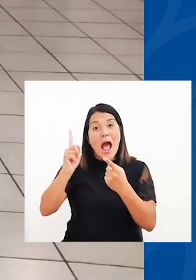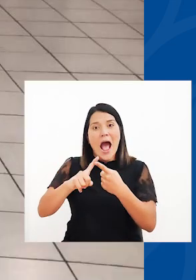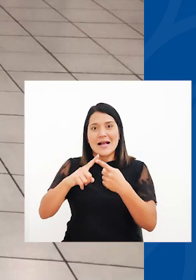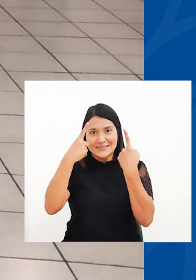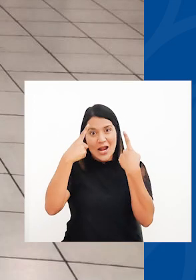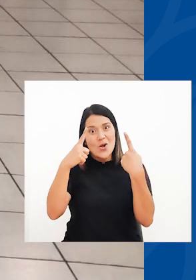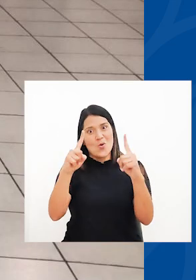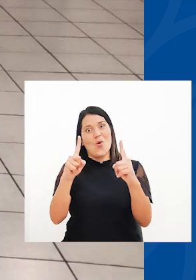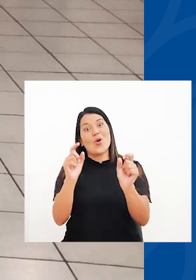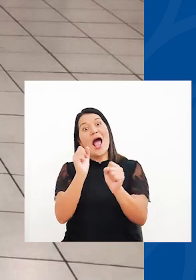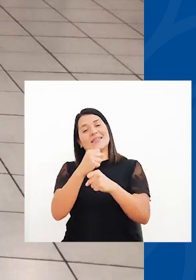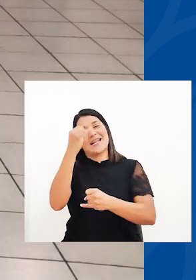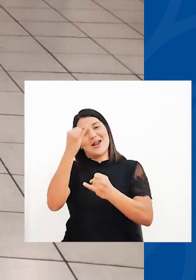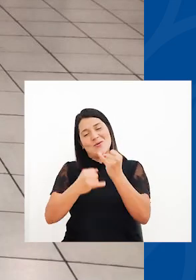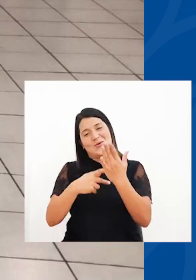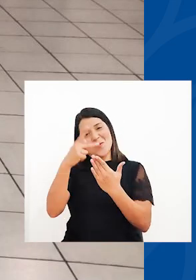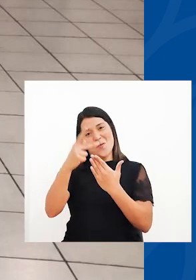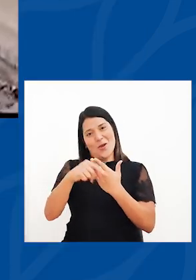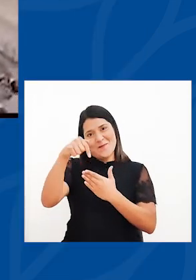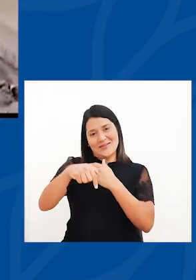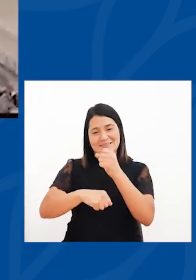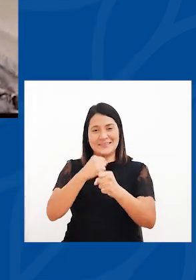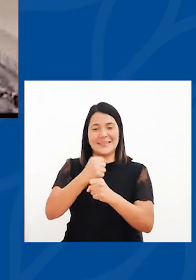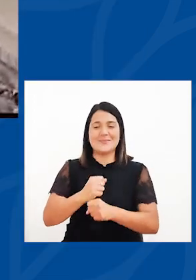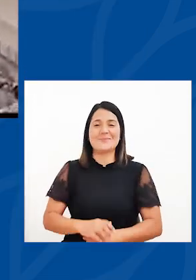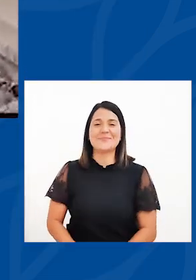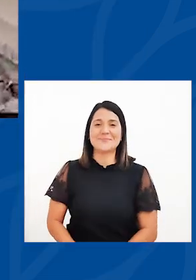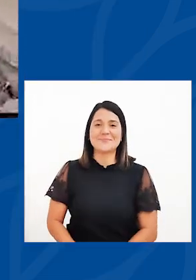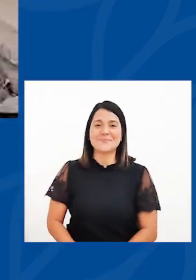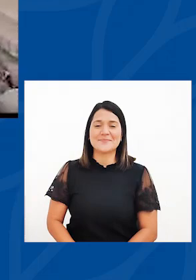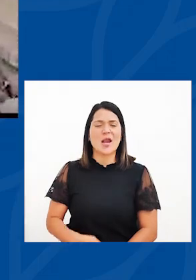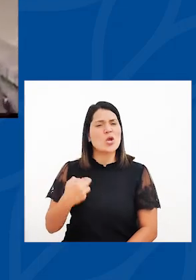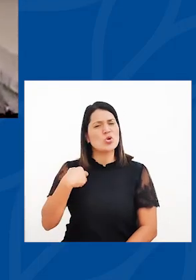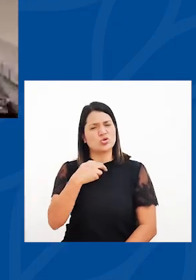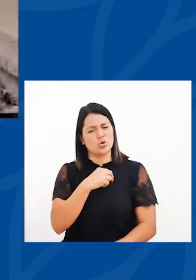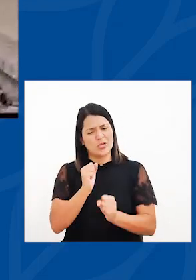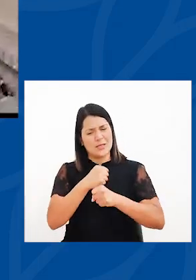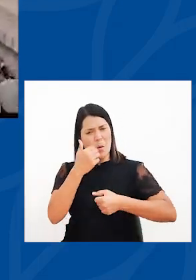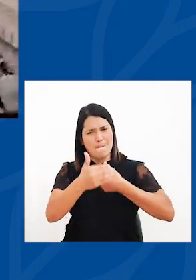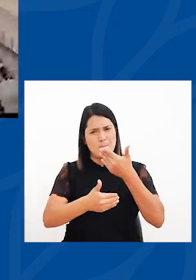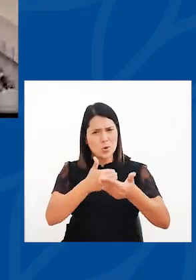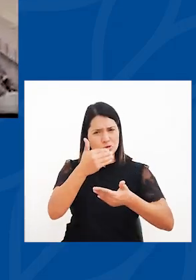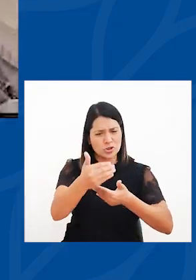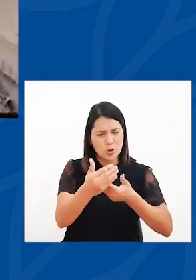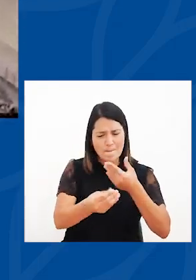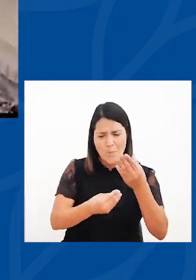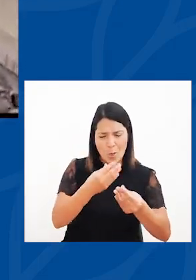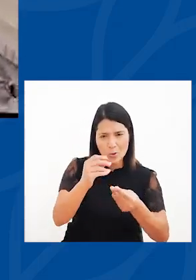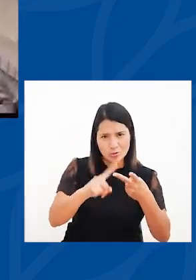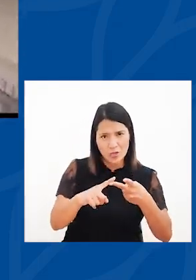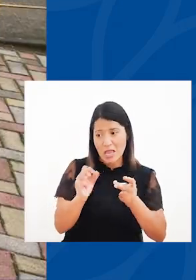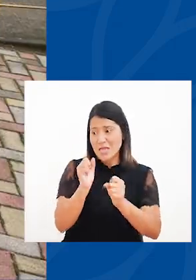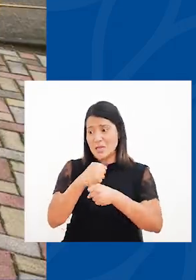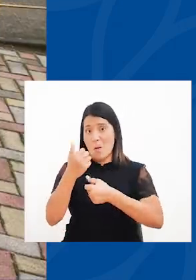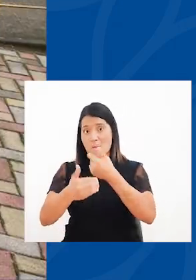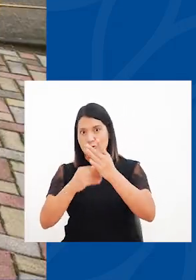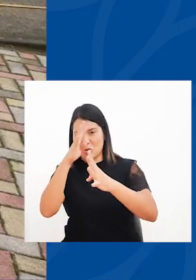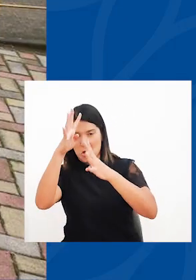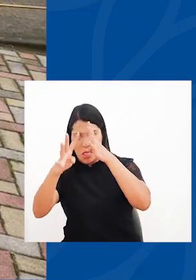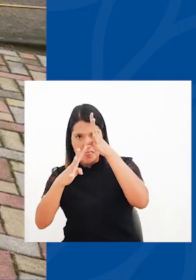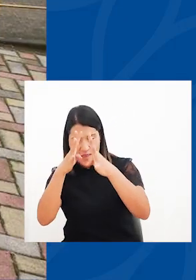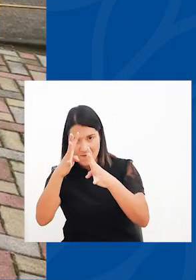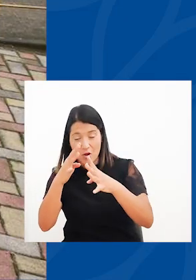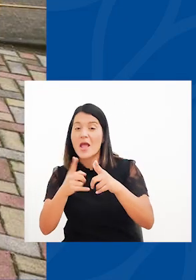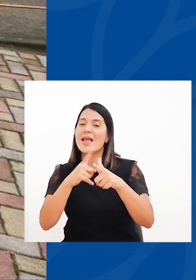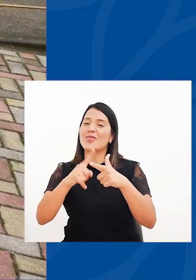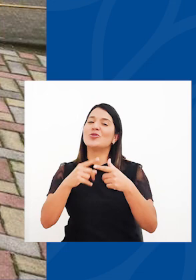hasta llegar a esta su última entrega. Hicimos procesos de producción, hicimos procesos